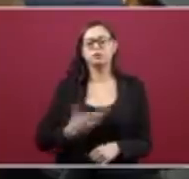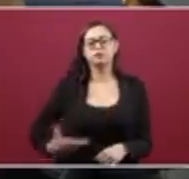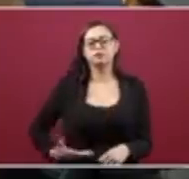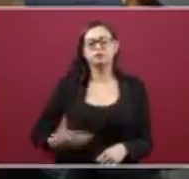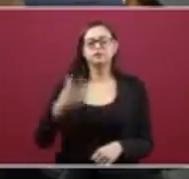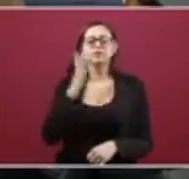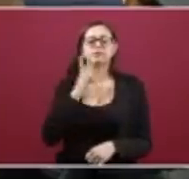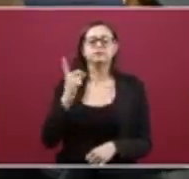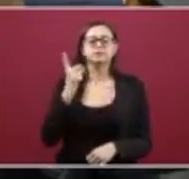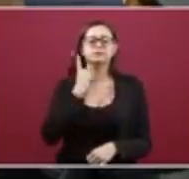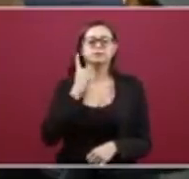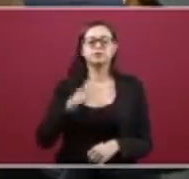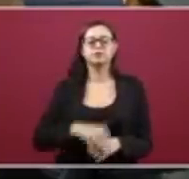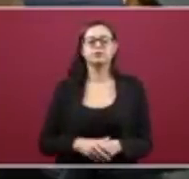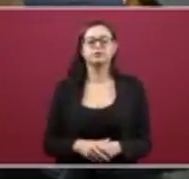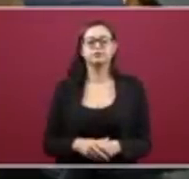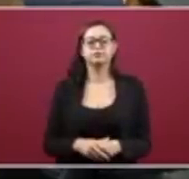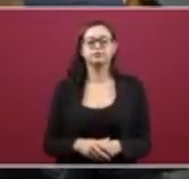diputados-